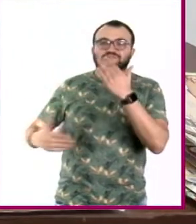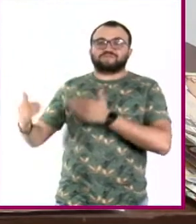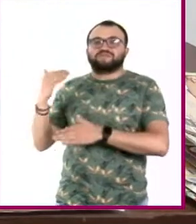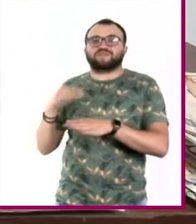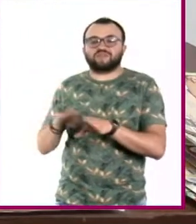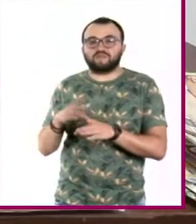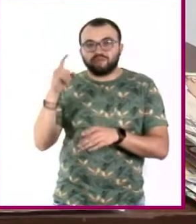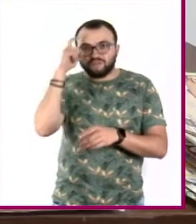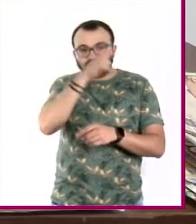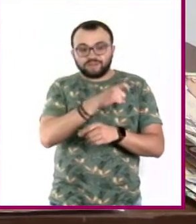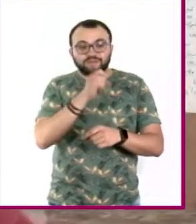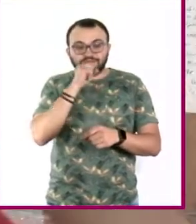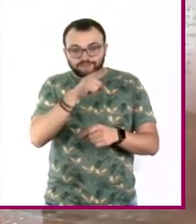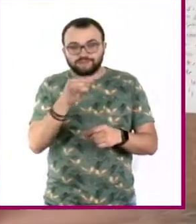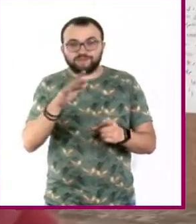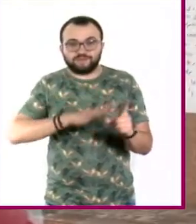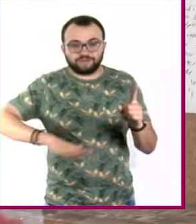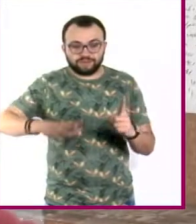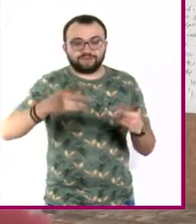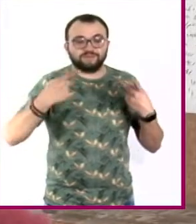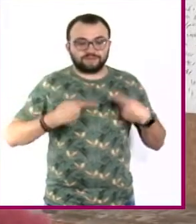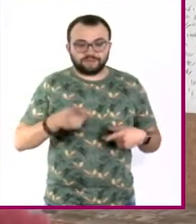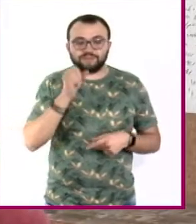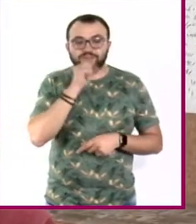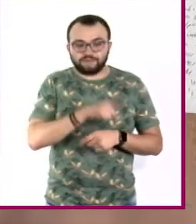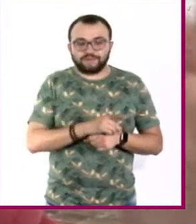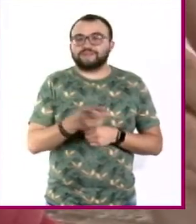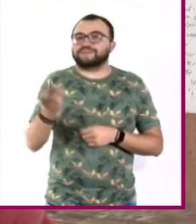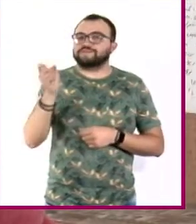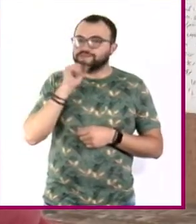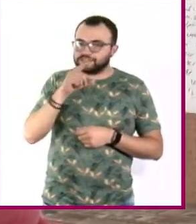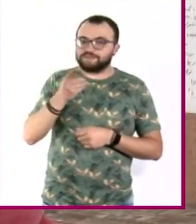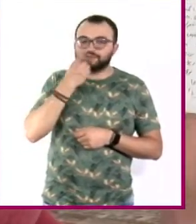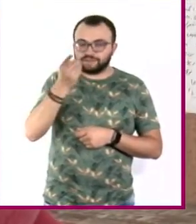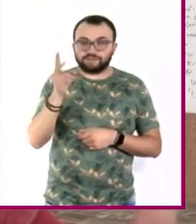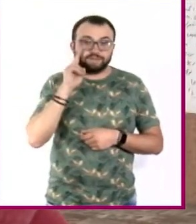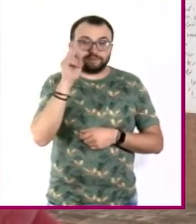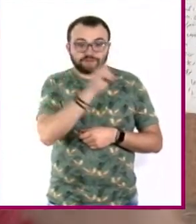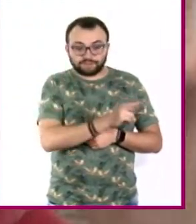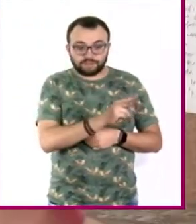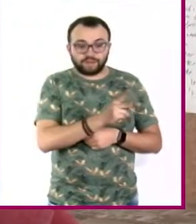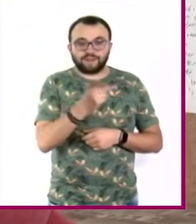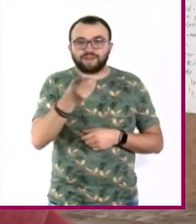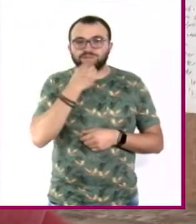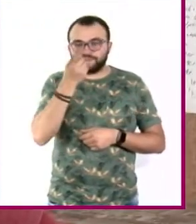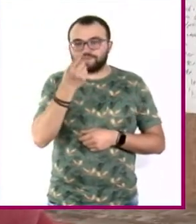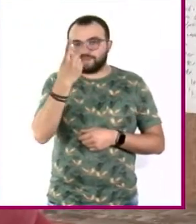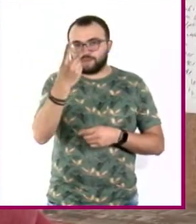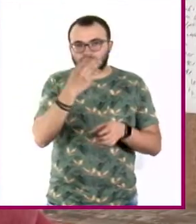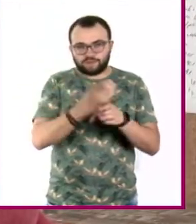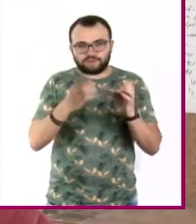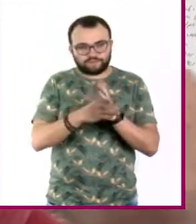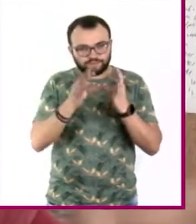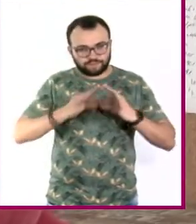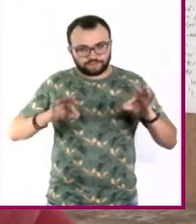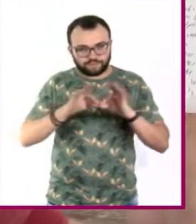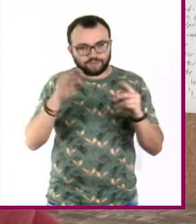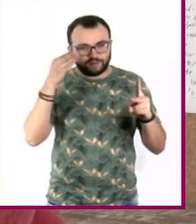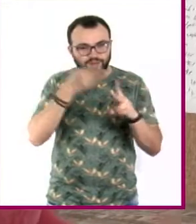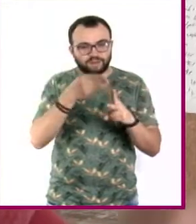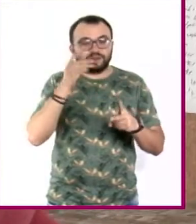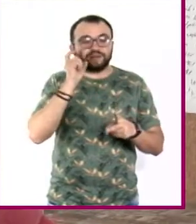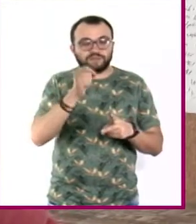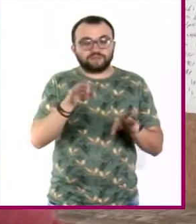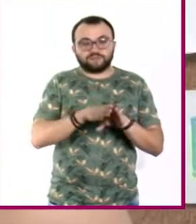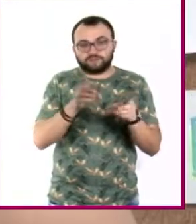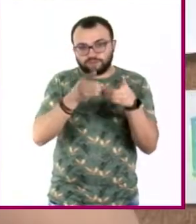en el ingreso de la población. Tal y como lo dices, Frida. Como se puede ver, ya mencionaste dos factores clave que influyen en el índice de